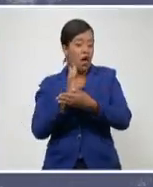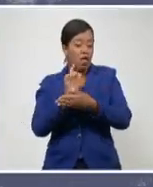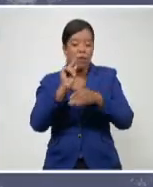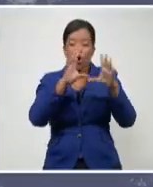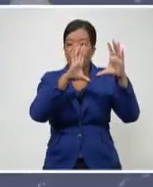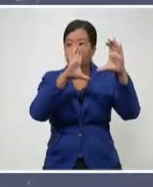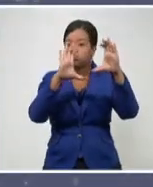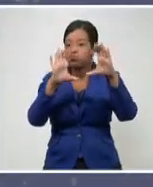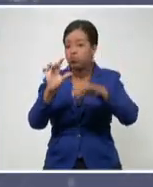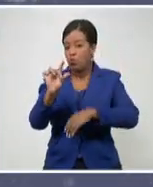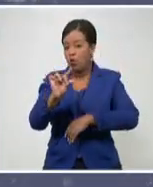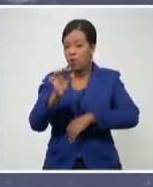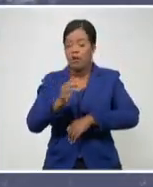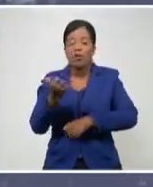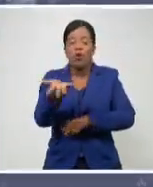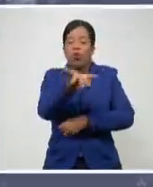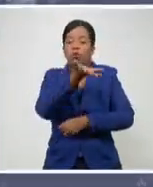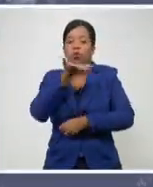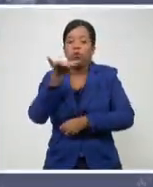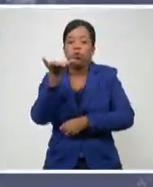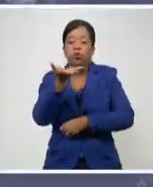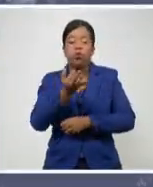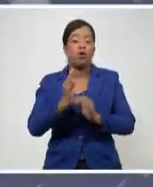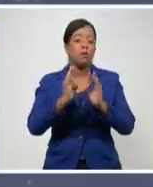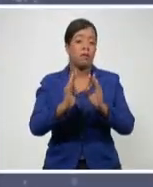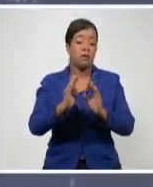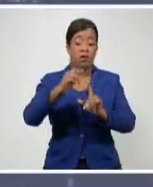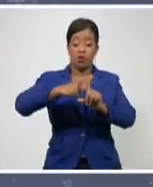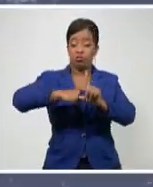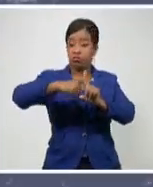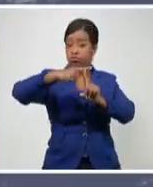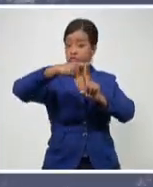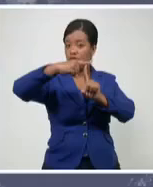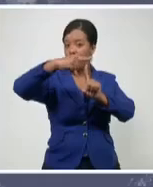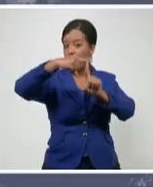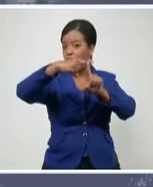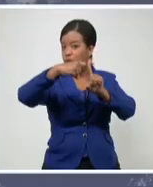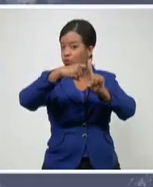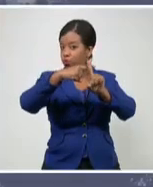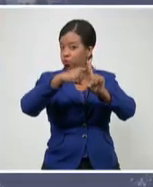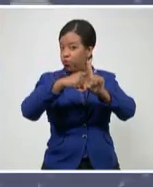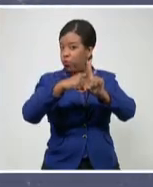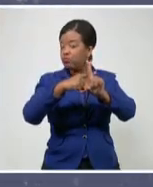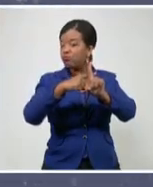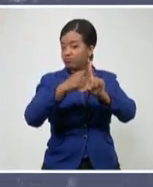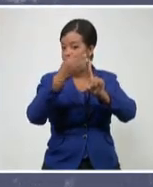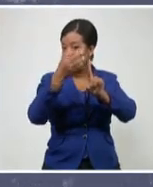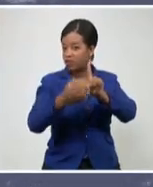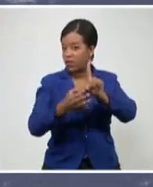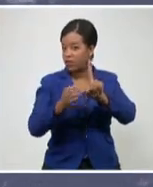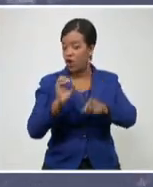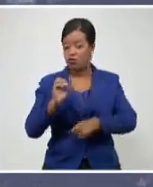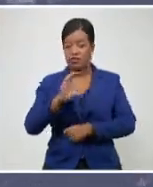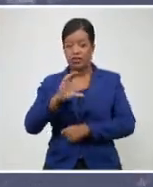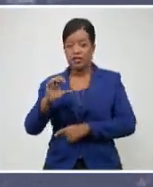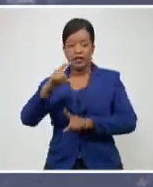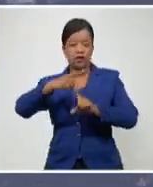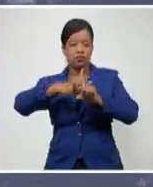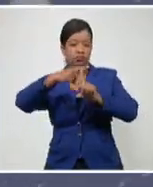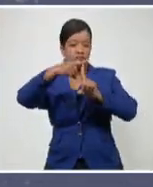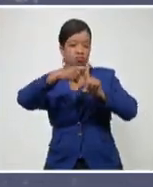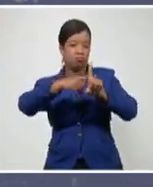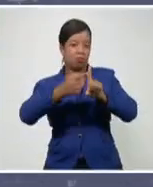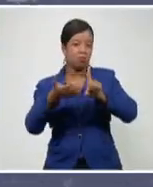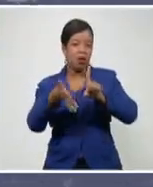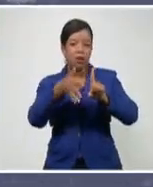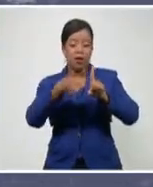y la debilidad de los vientos, dieron lugar a un descenso de las temperaturas en localidades del interior de la región occidental, con temperaturas mínimas que estuvieron en